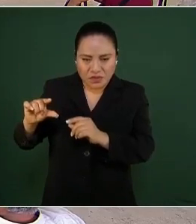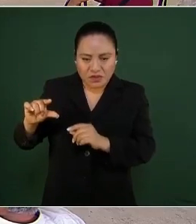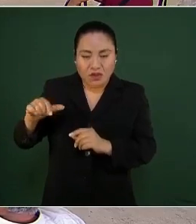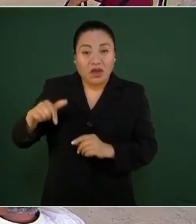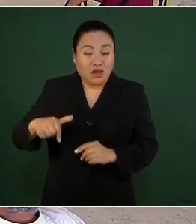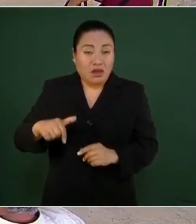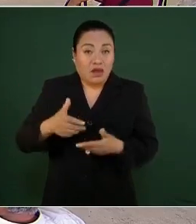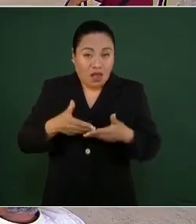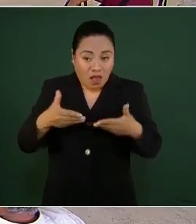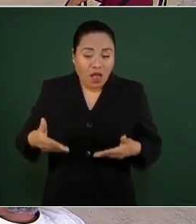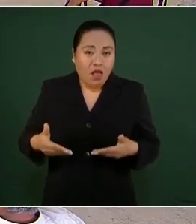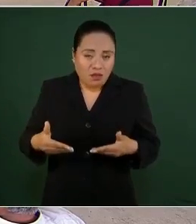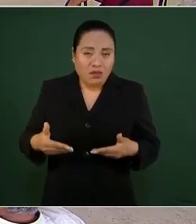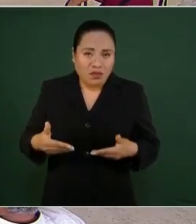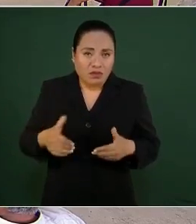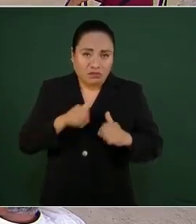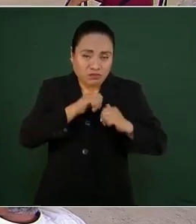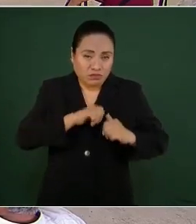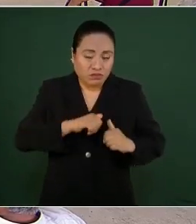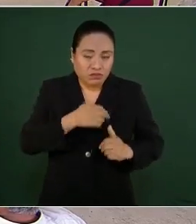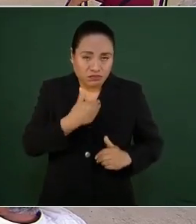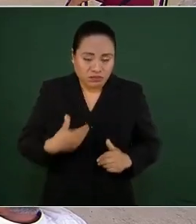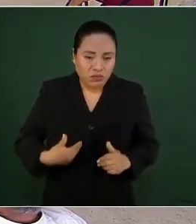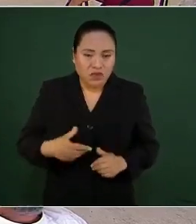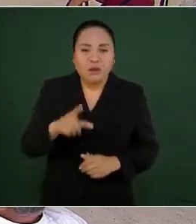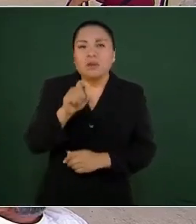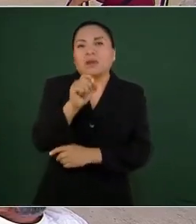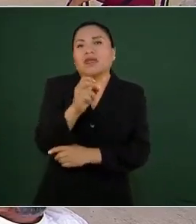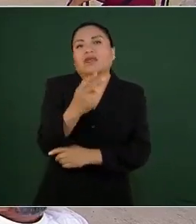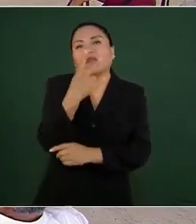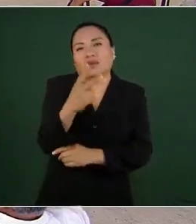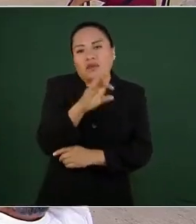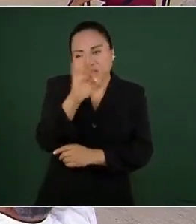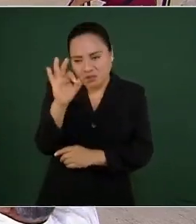lo hemos bajado en 22%,